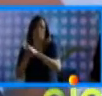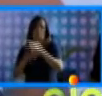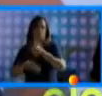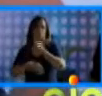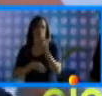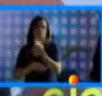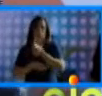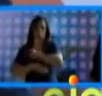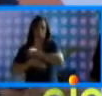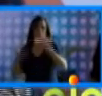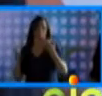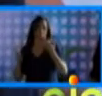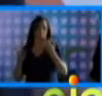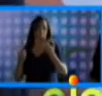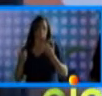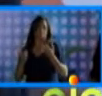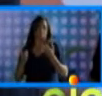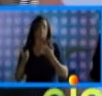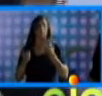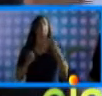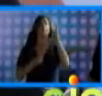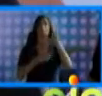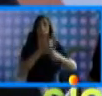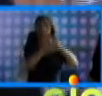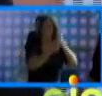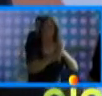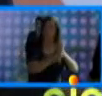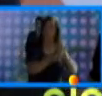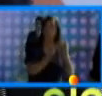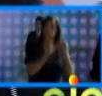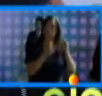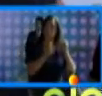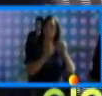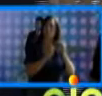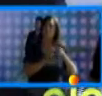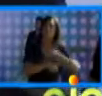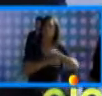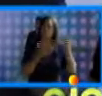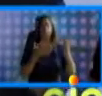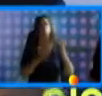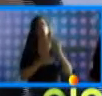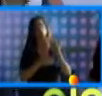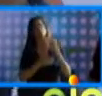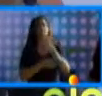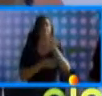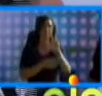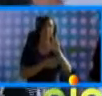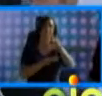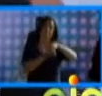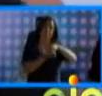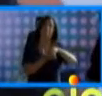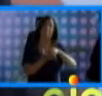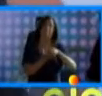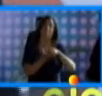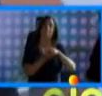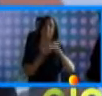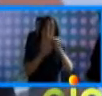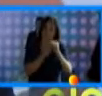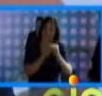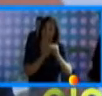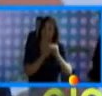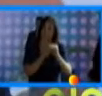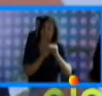el equipo que hace es imprescindible para participar en estos procesos de digitalización de la sociedad